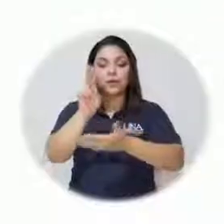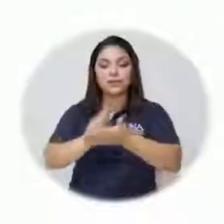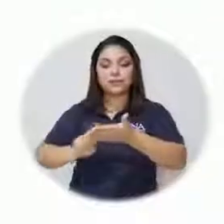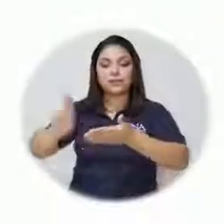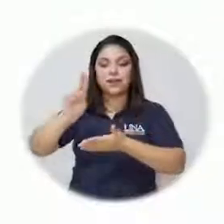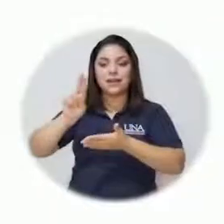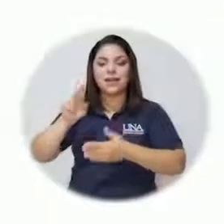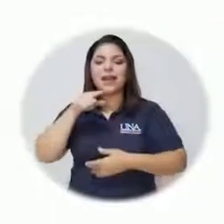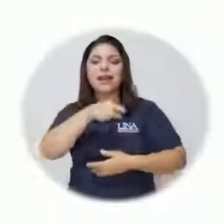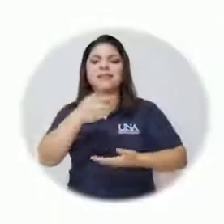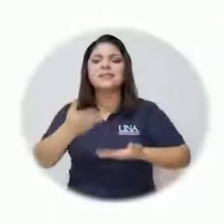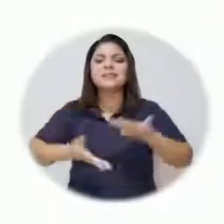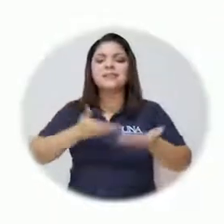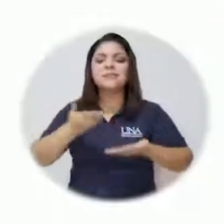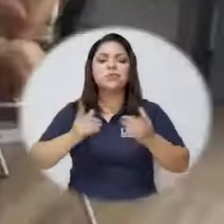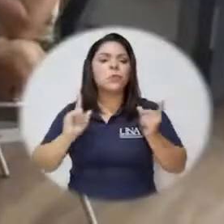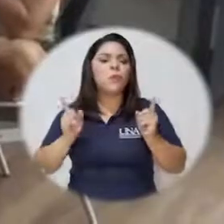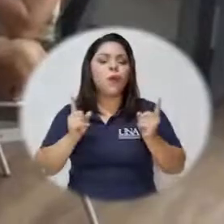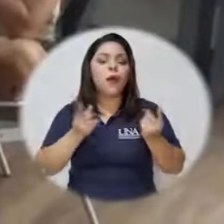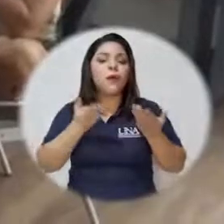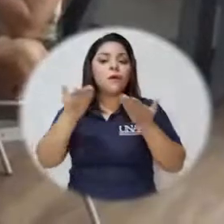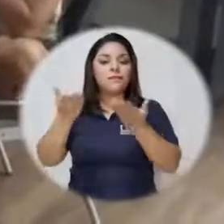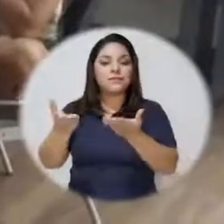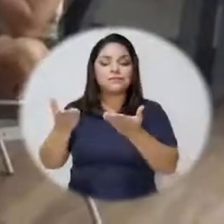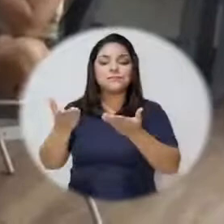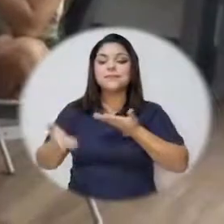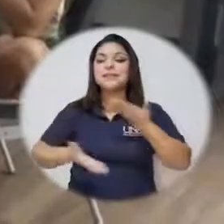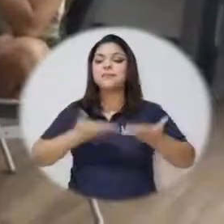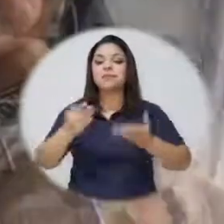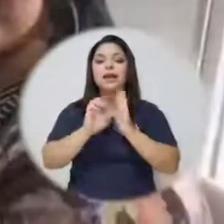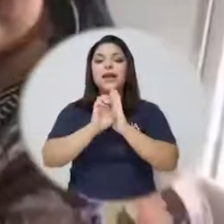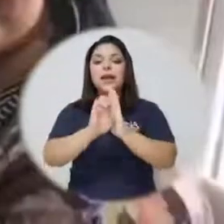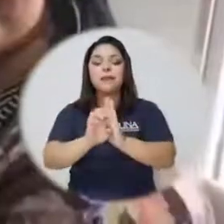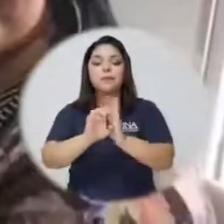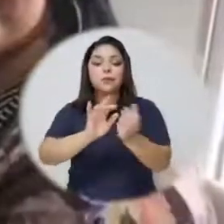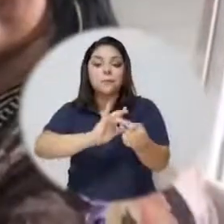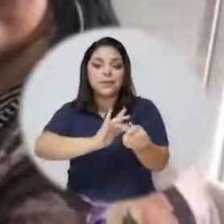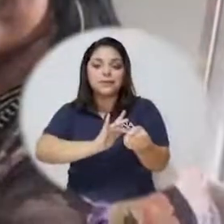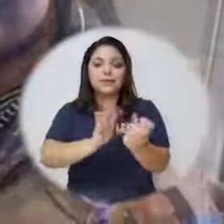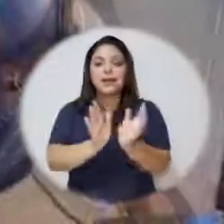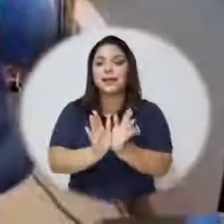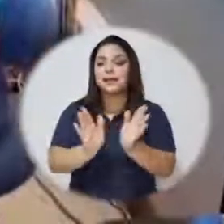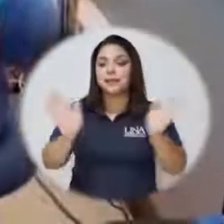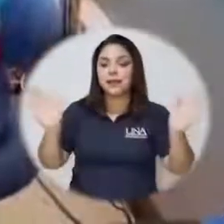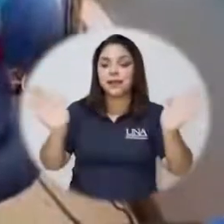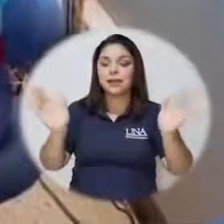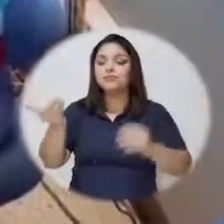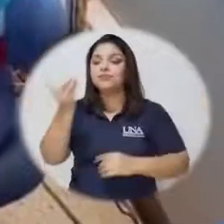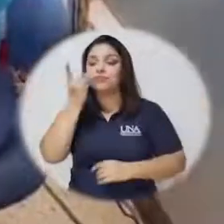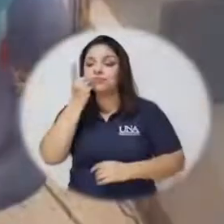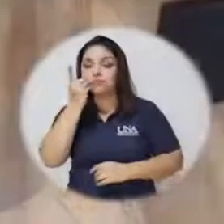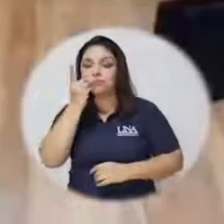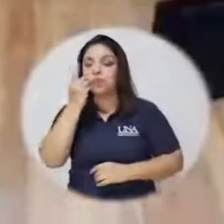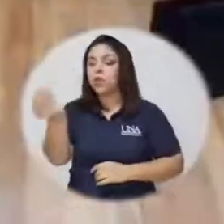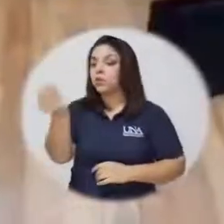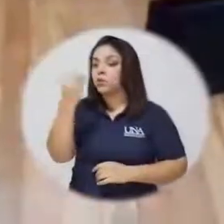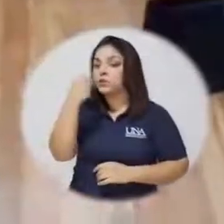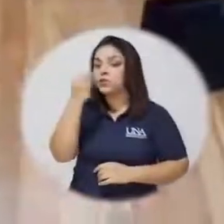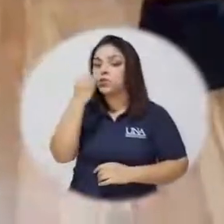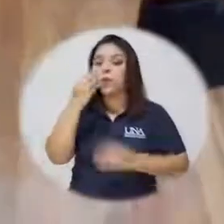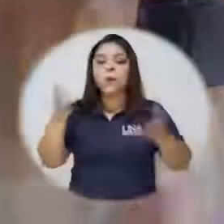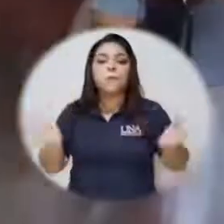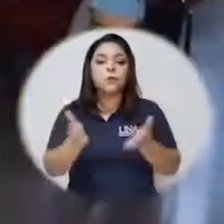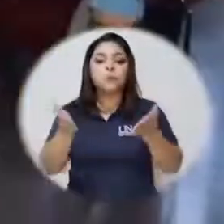universitaria. ¿Y qué servicios ofrece? Ofrece servicios en las áreas de medicina general, odontología,